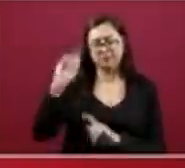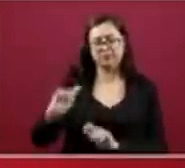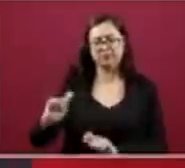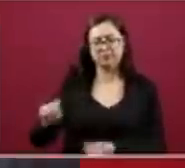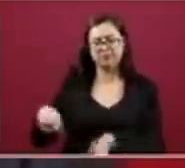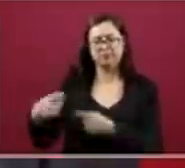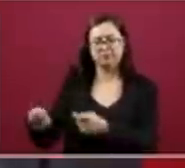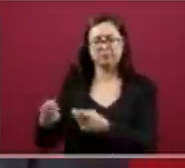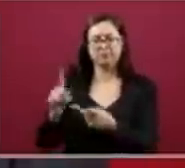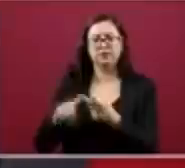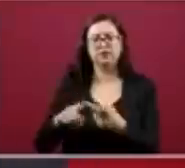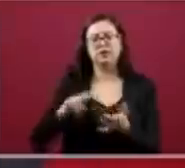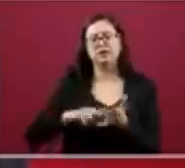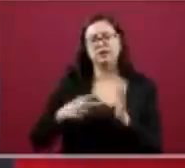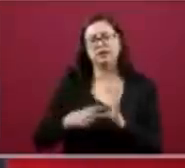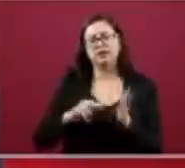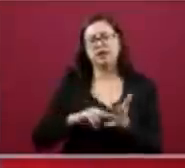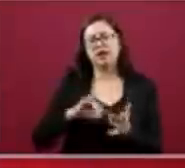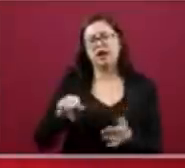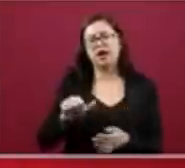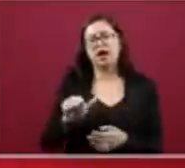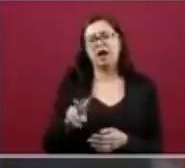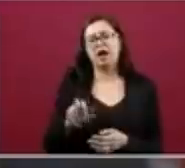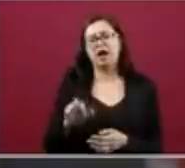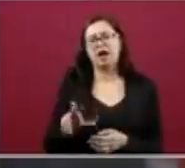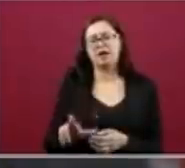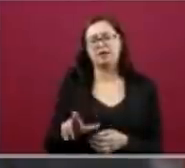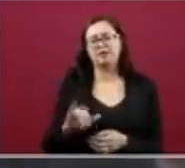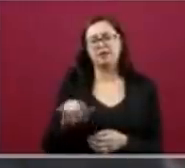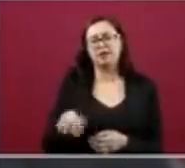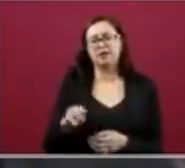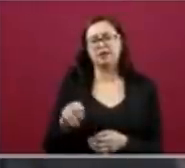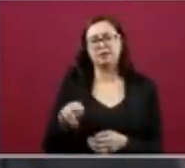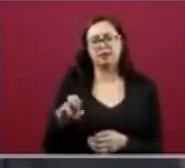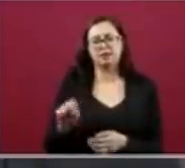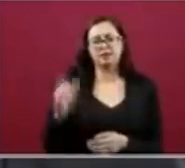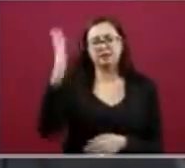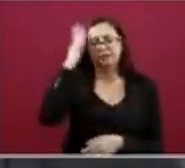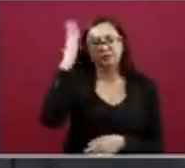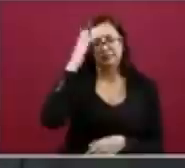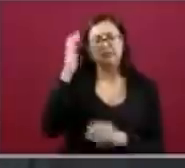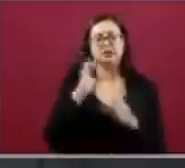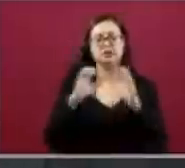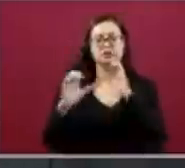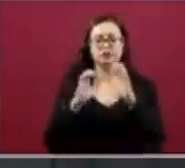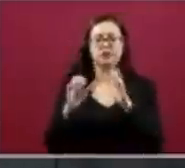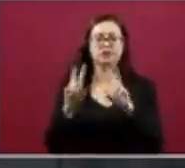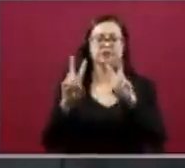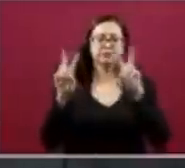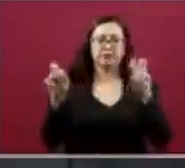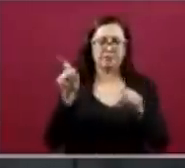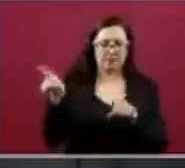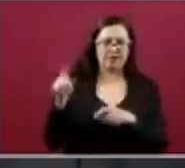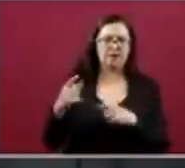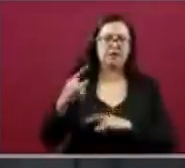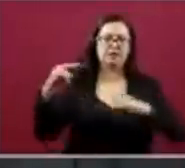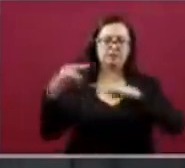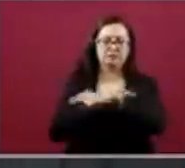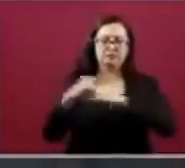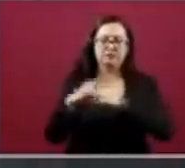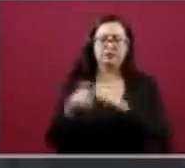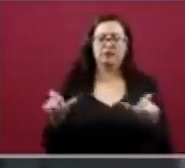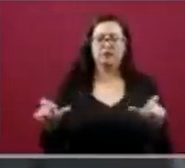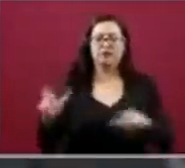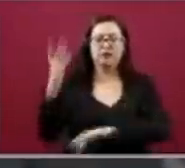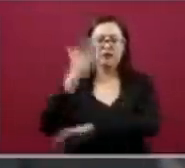el ingeniero Javier Jiménez Espriu, secretario de Comunicaciones, sobre lo de las casetas.